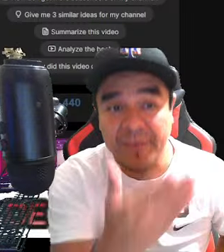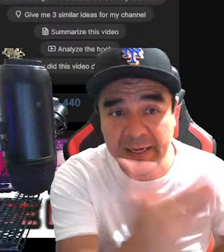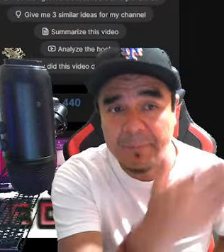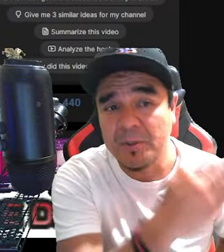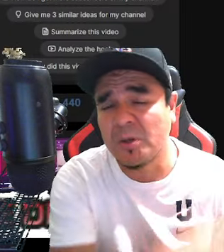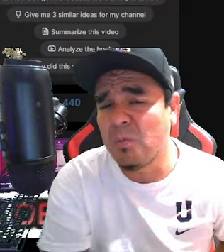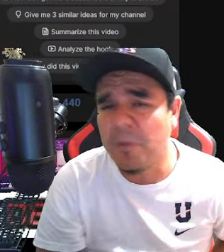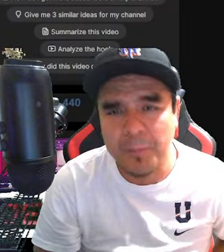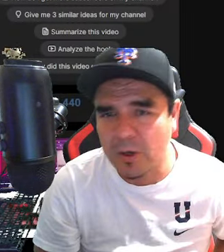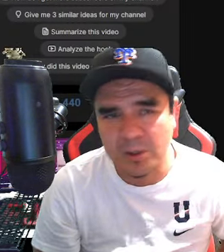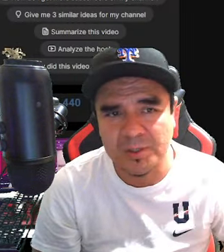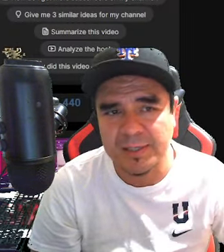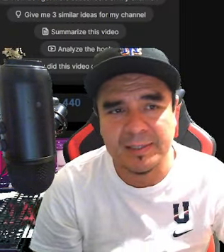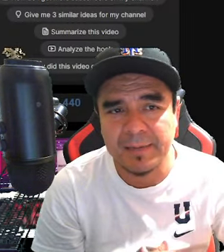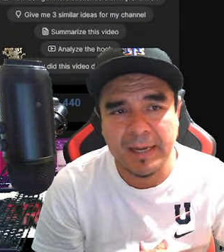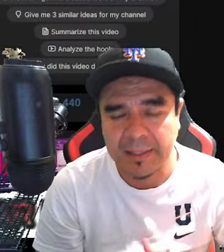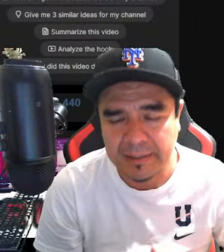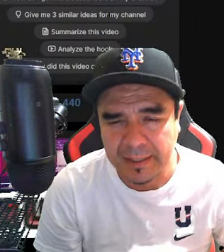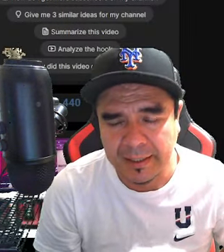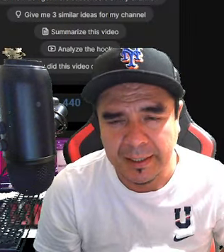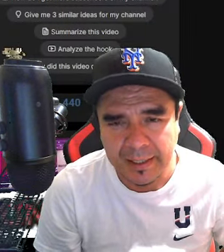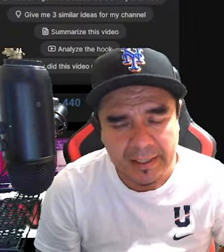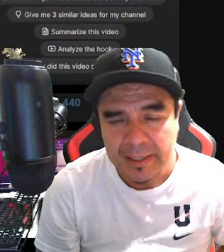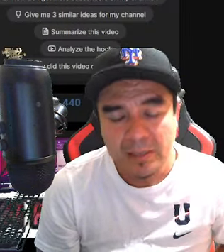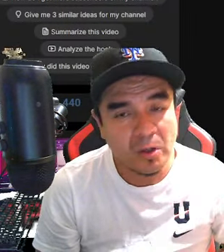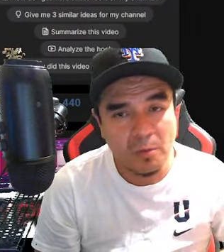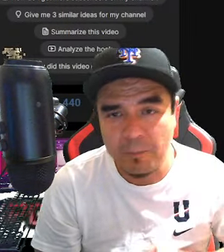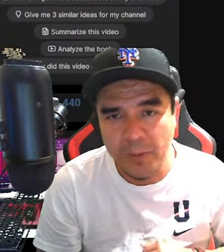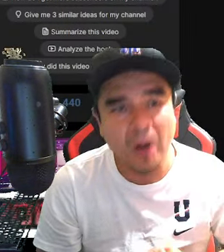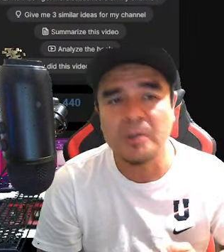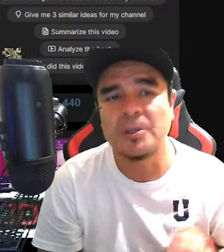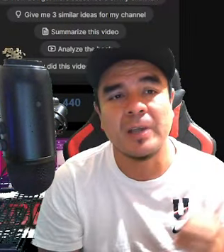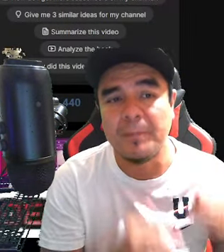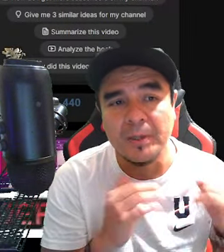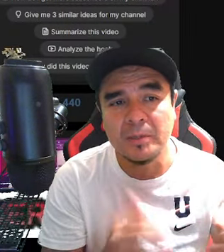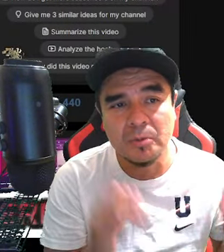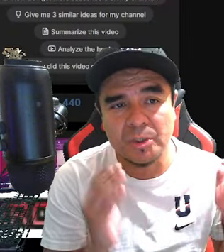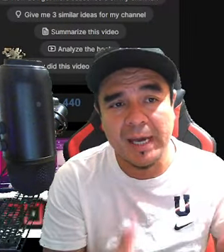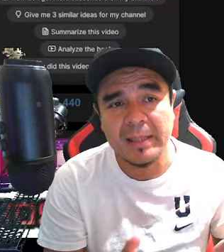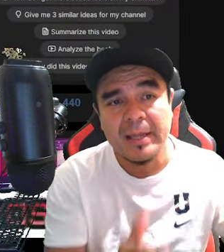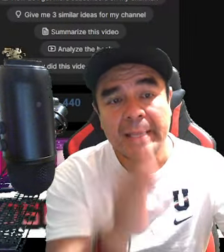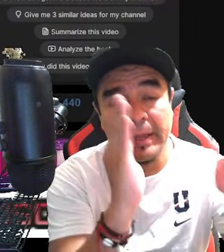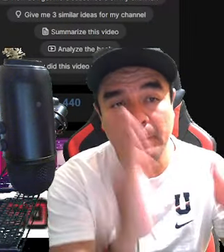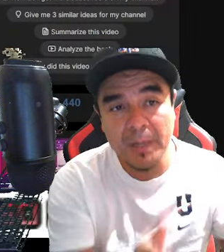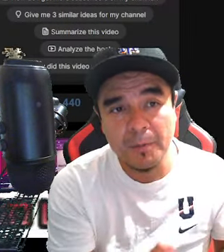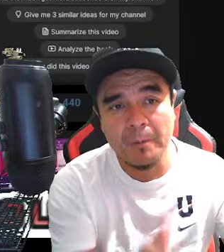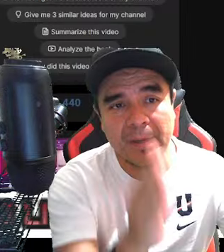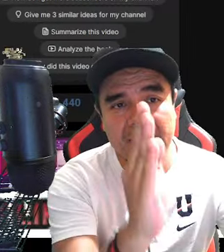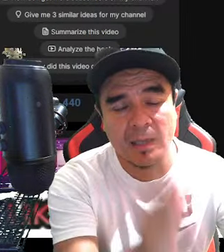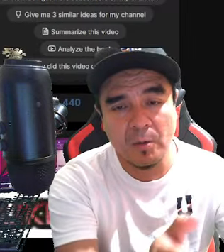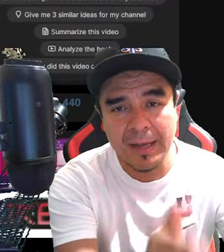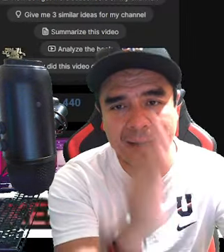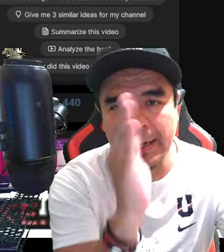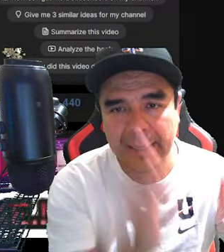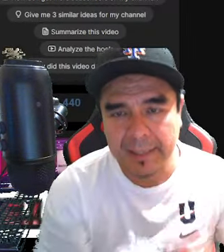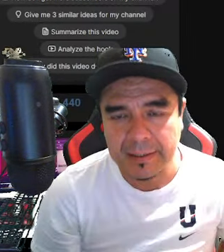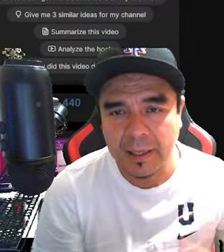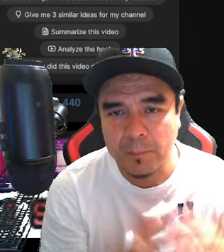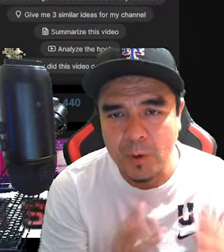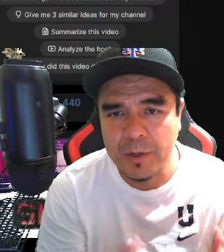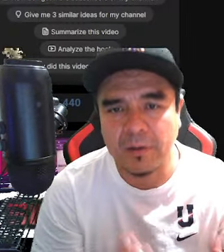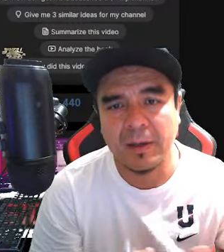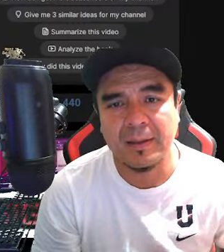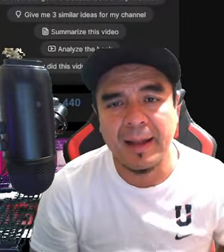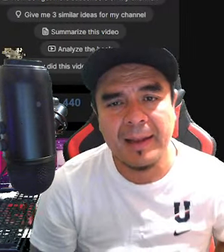importancia. Filipo, son muy pocos, Blanquita Rangel, son muy pocos los que ponen un chat en vivo para saludar a la gente,